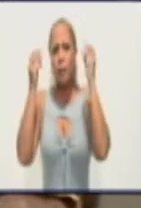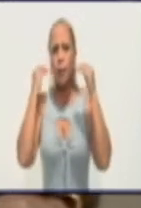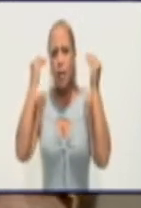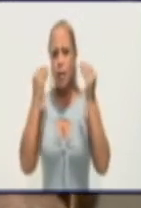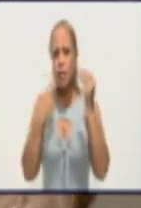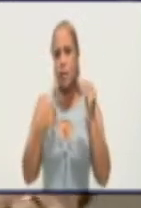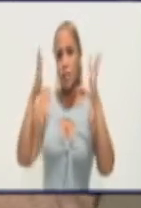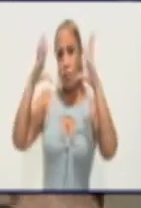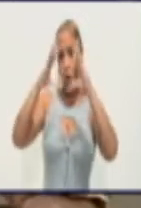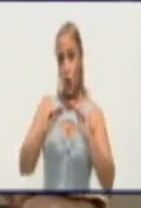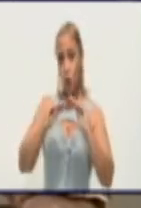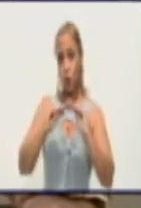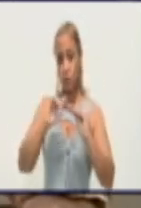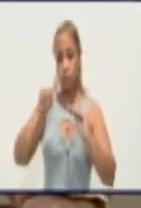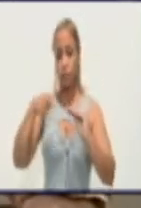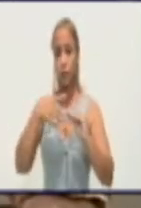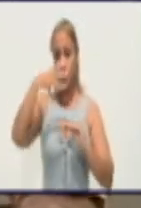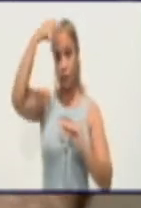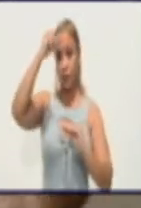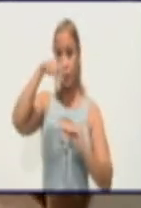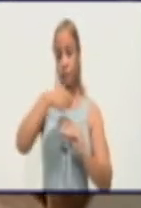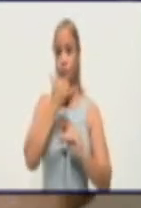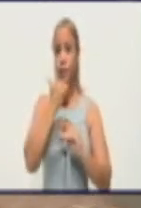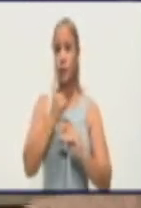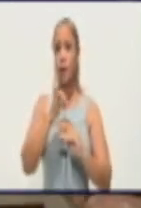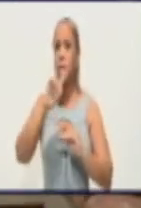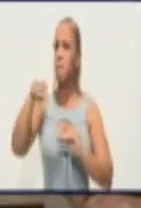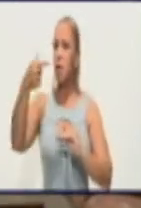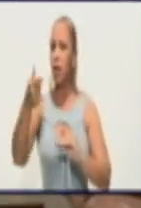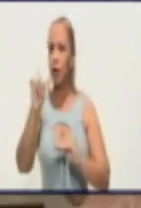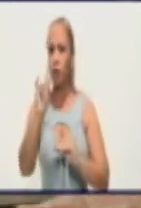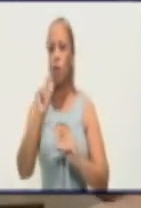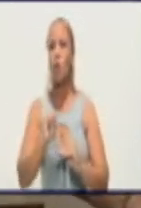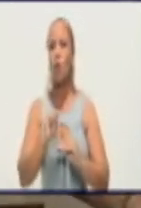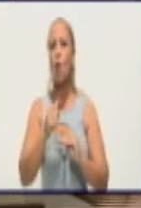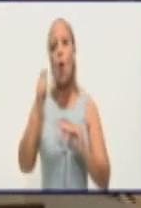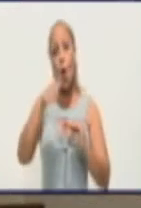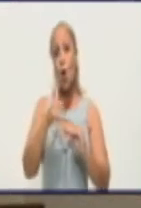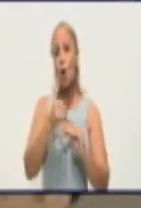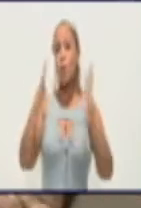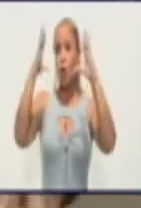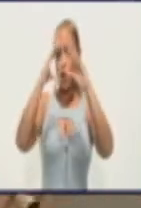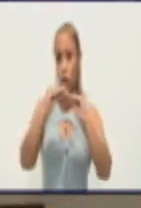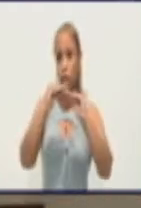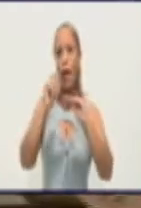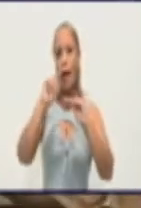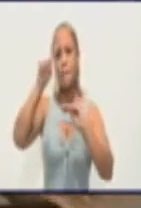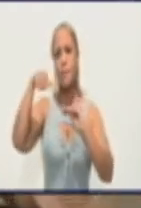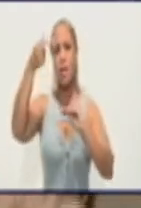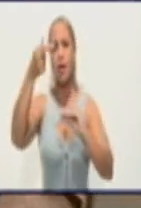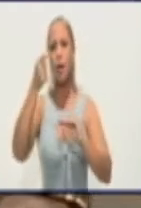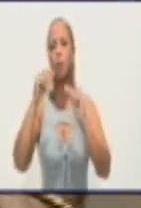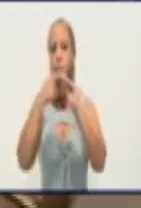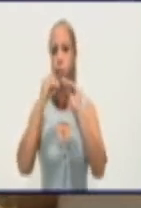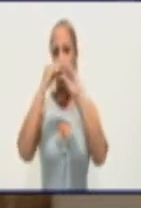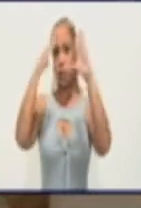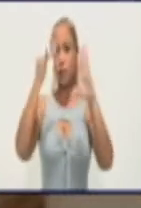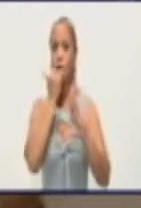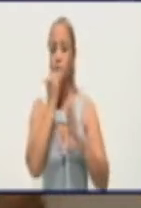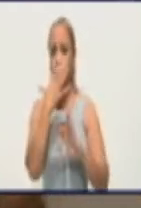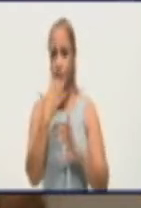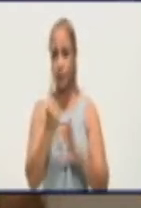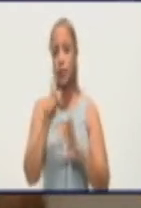repetir dos noches consecutivas o sea que se afectó una noche se afecta por el día y el que está por el día se afecta por la noche al otro día esa es la premisa